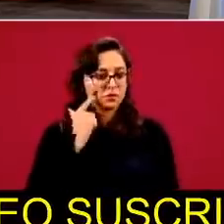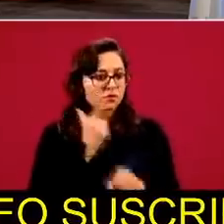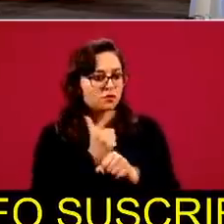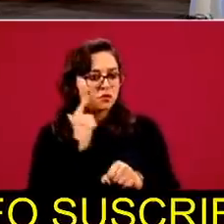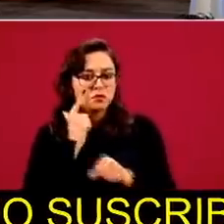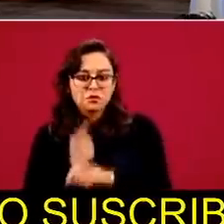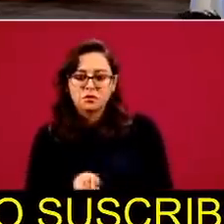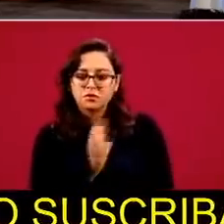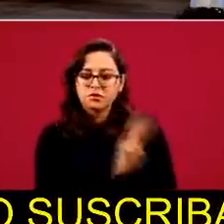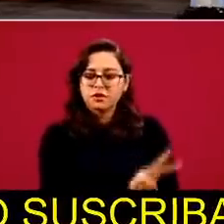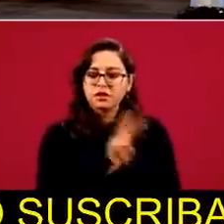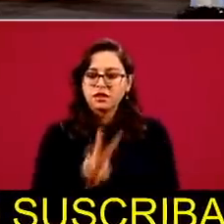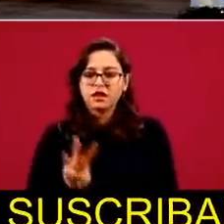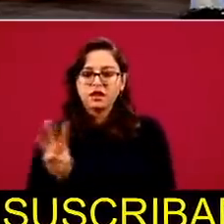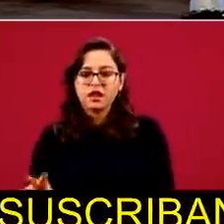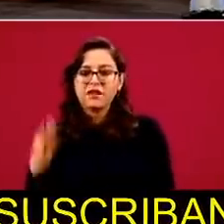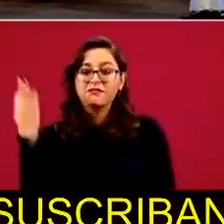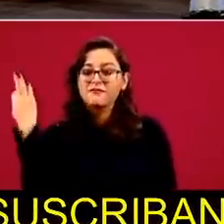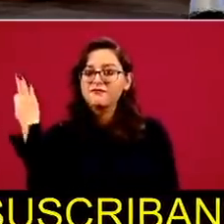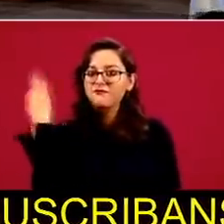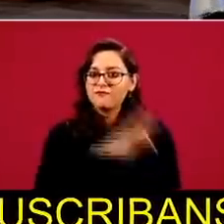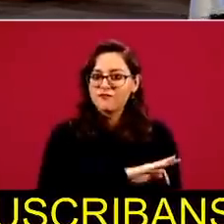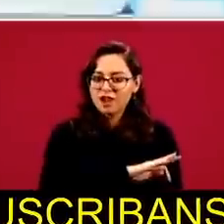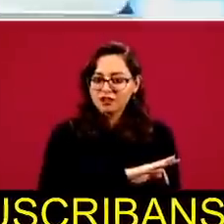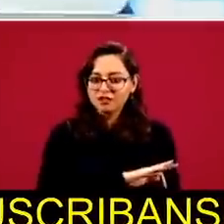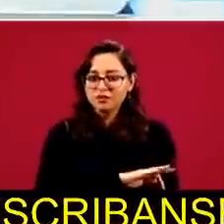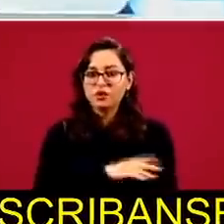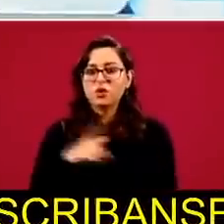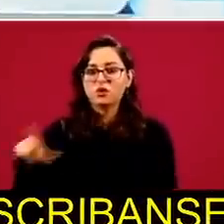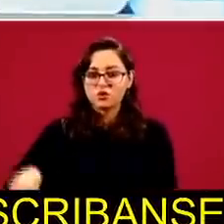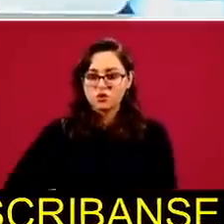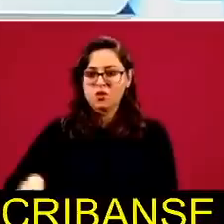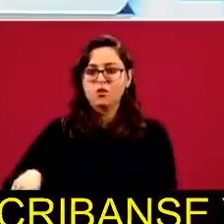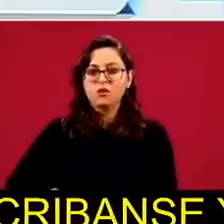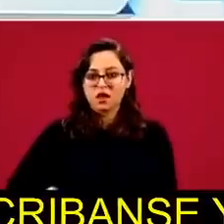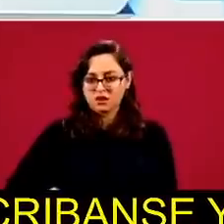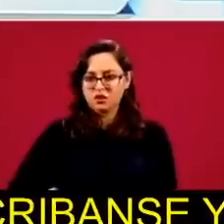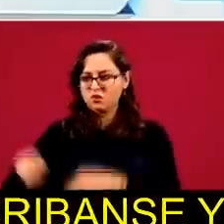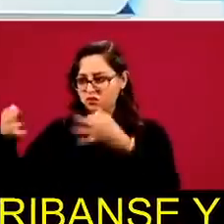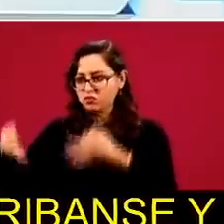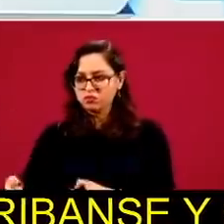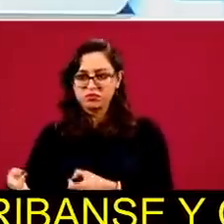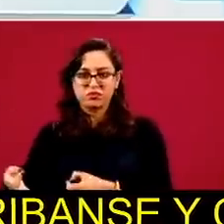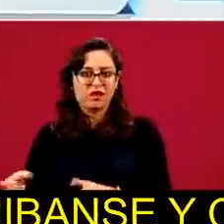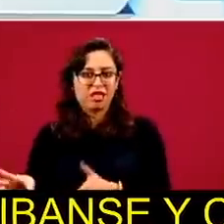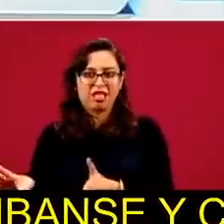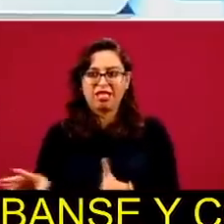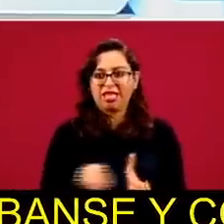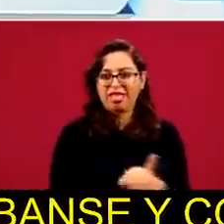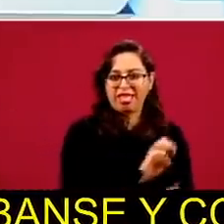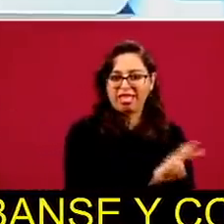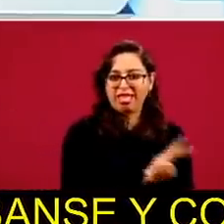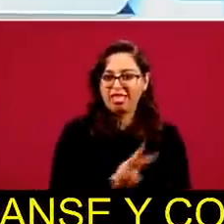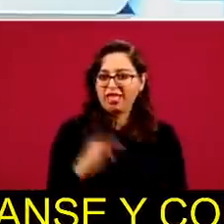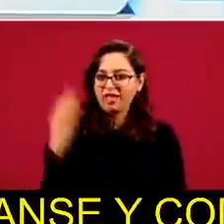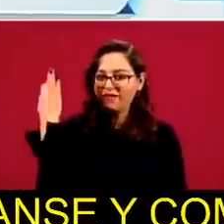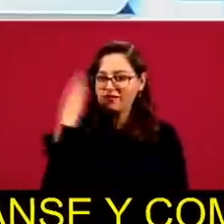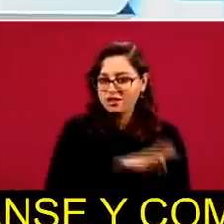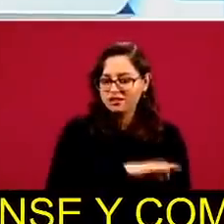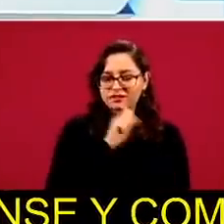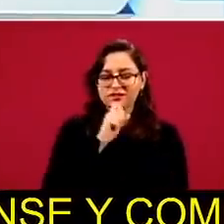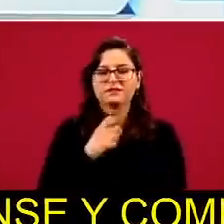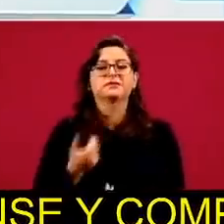las a los sitios web del gobierno en la ciudad de mexico y al instituto para devolver al pueblo lo